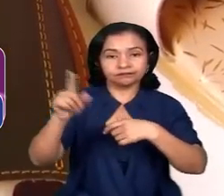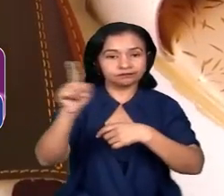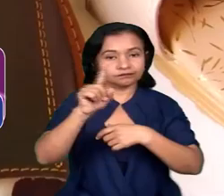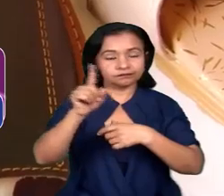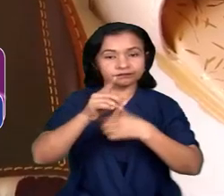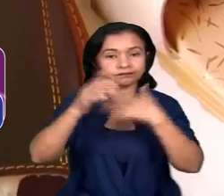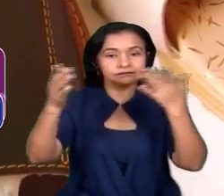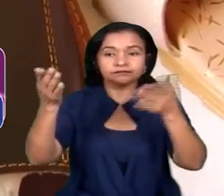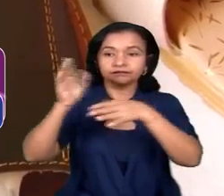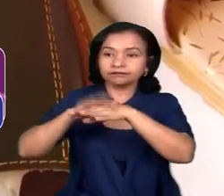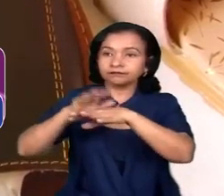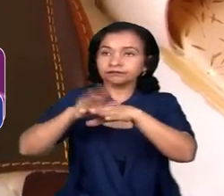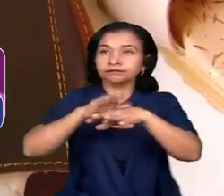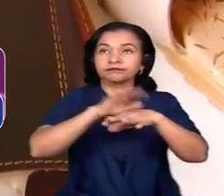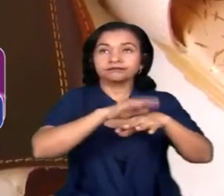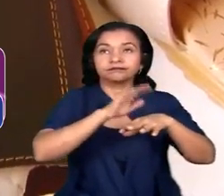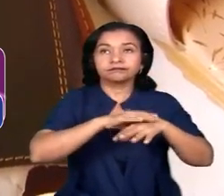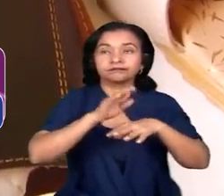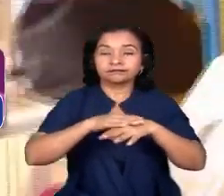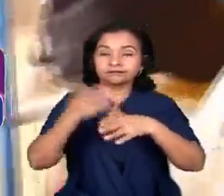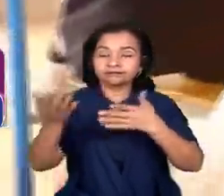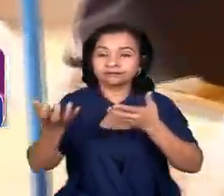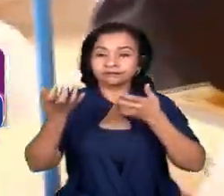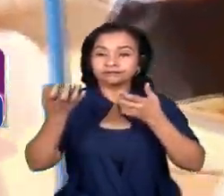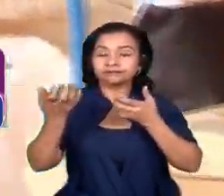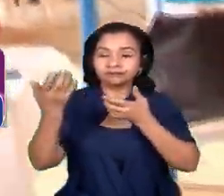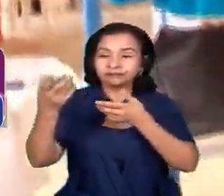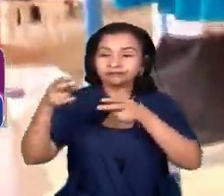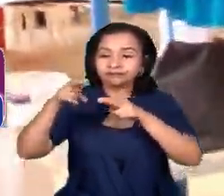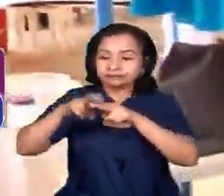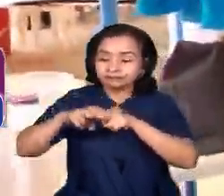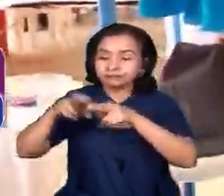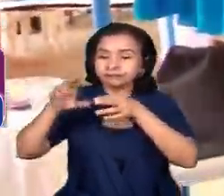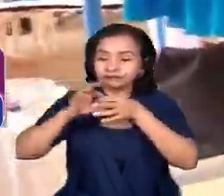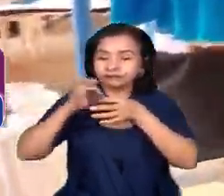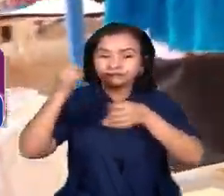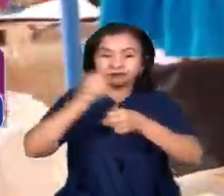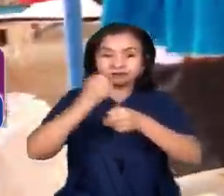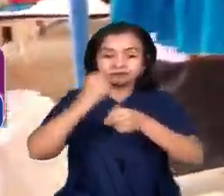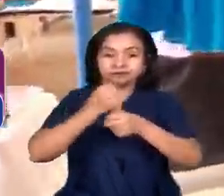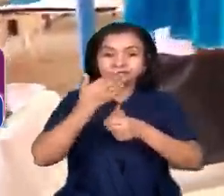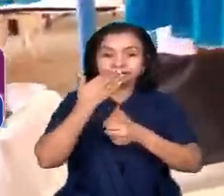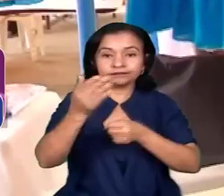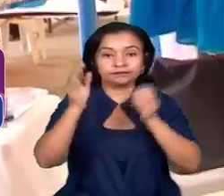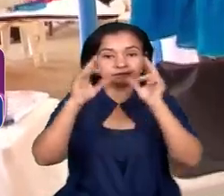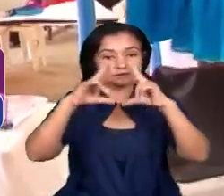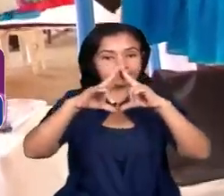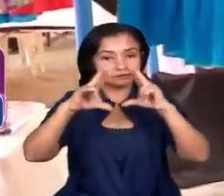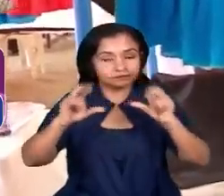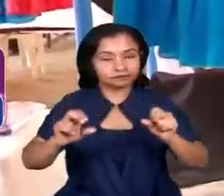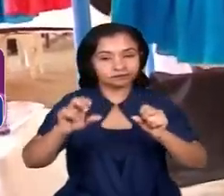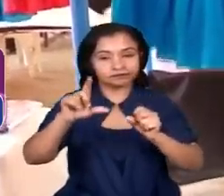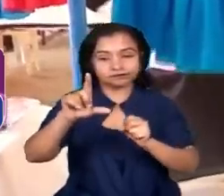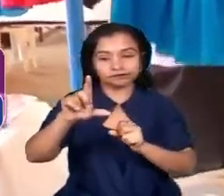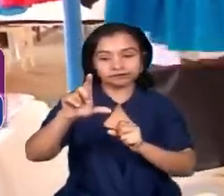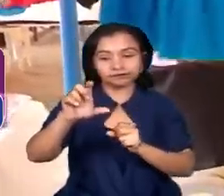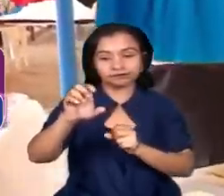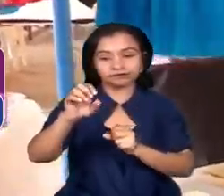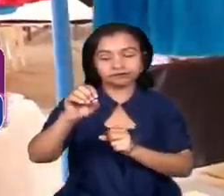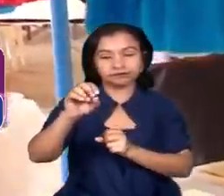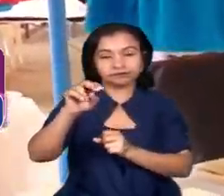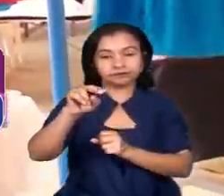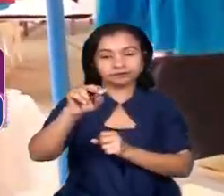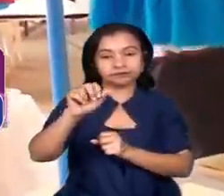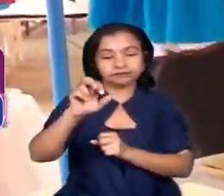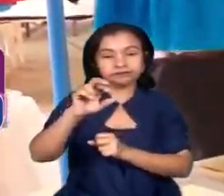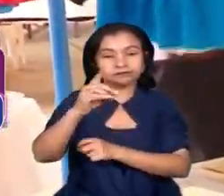que le hacemos el llamado, pero que se sienten a trabajar por el bien de Nicaragua. Digamos, Leonardo Torres, yo lo felicito porque ha sido